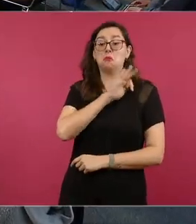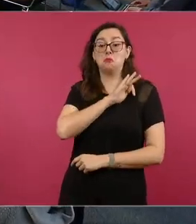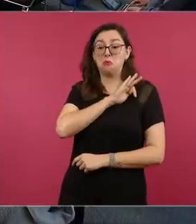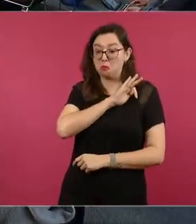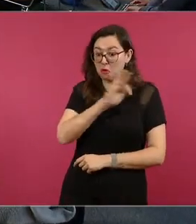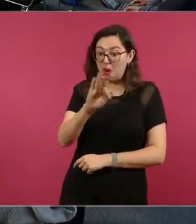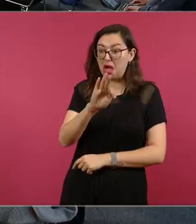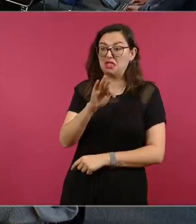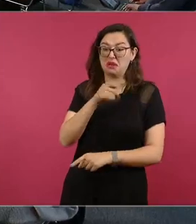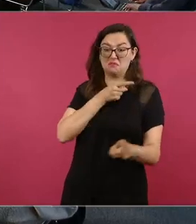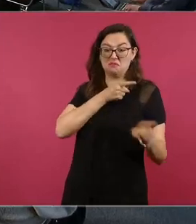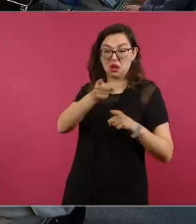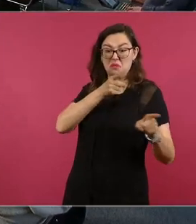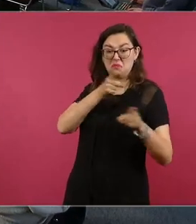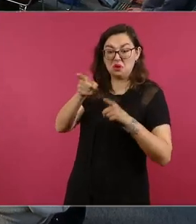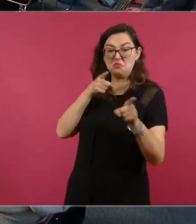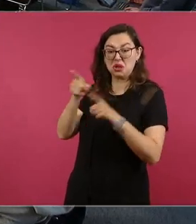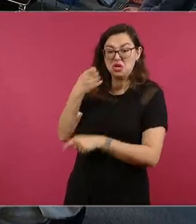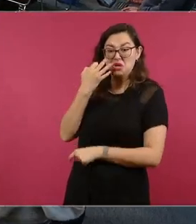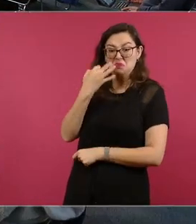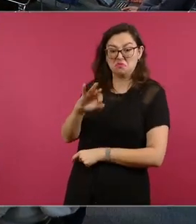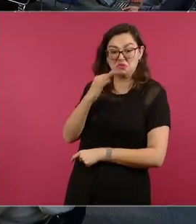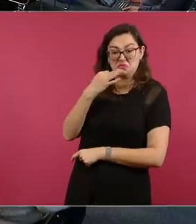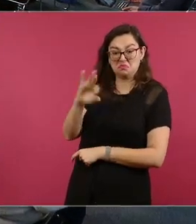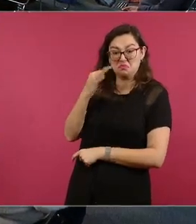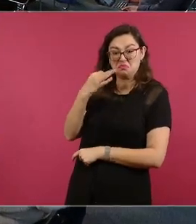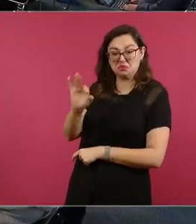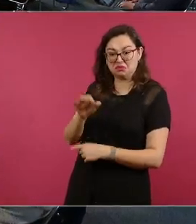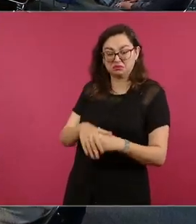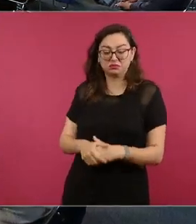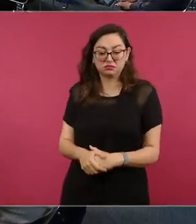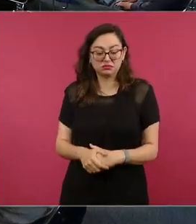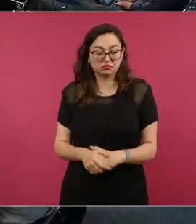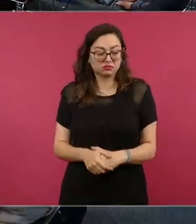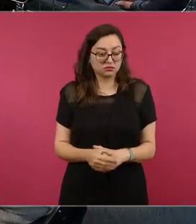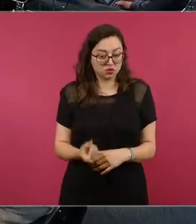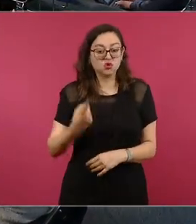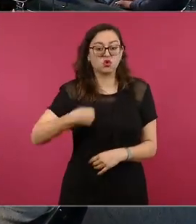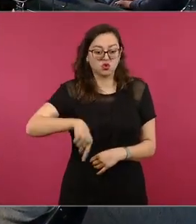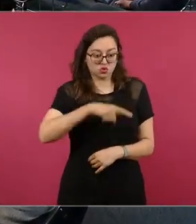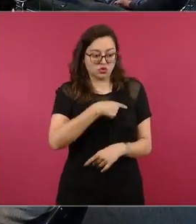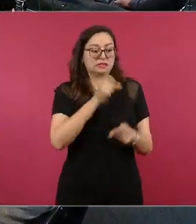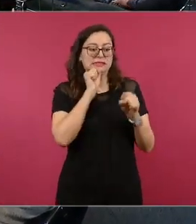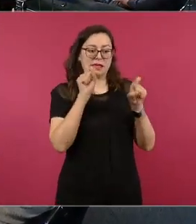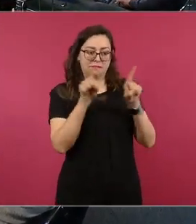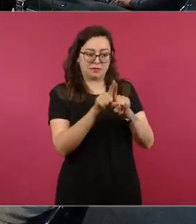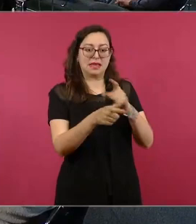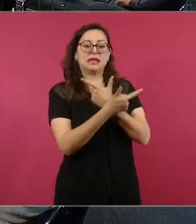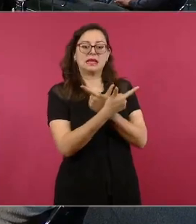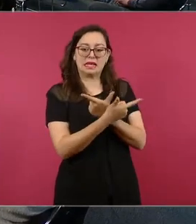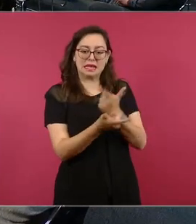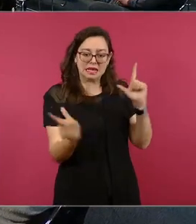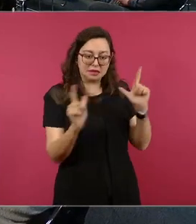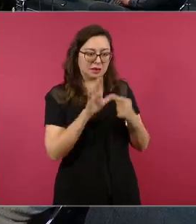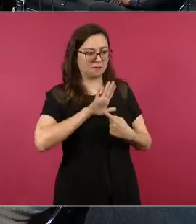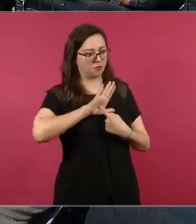insultar pues lo que hacemos es replicar argumentar